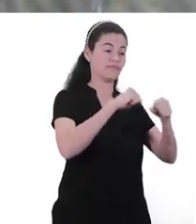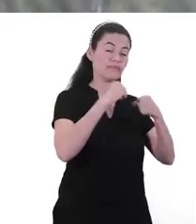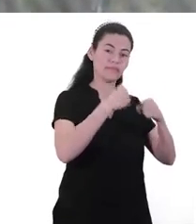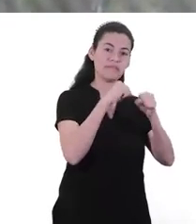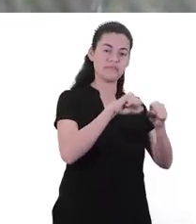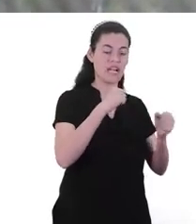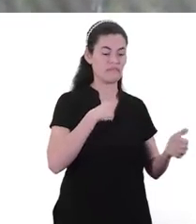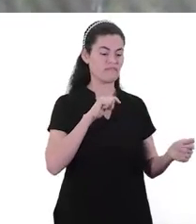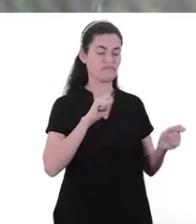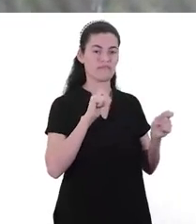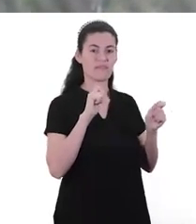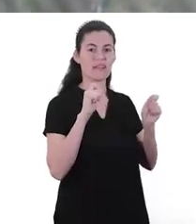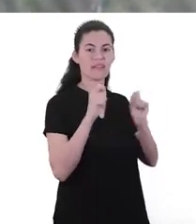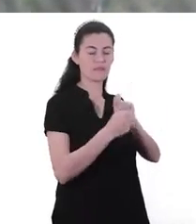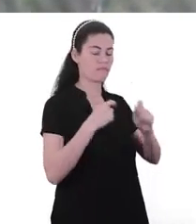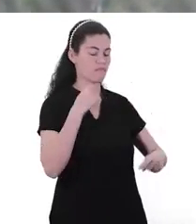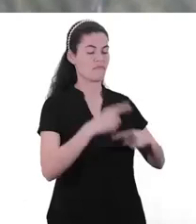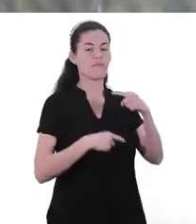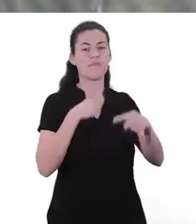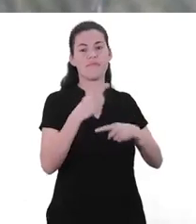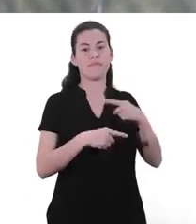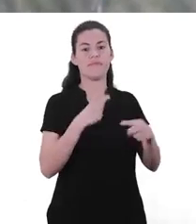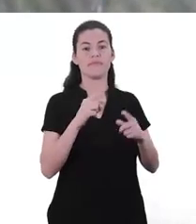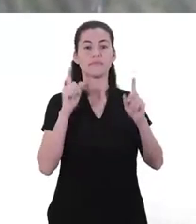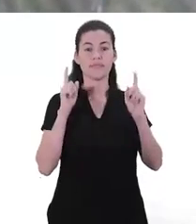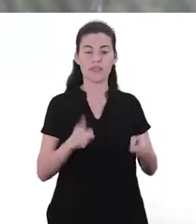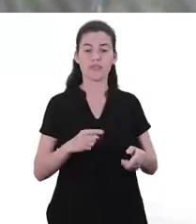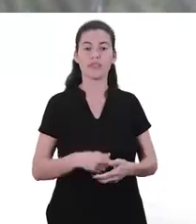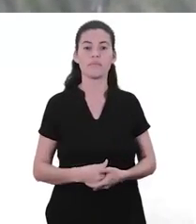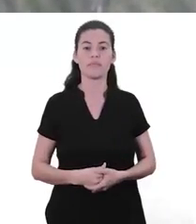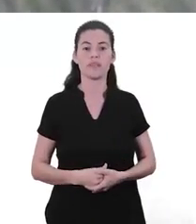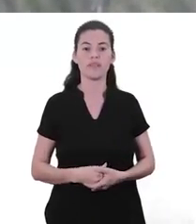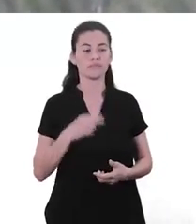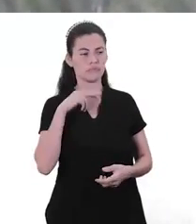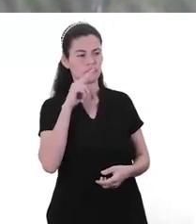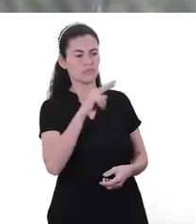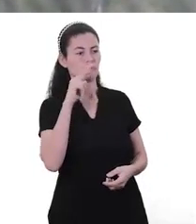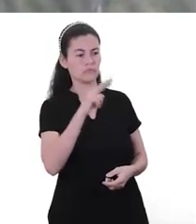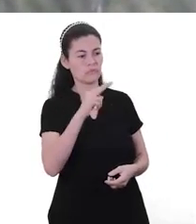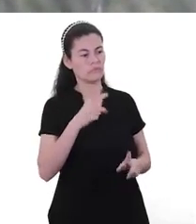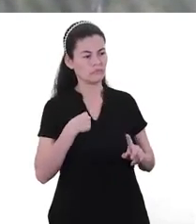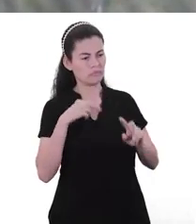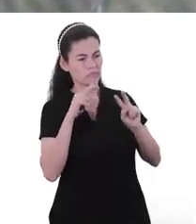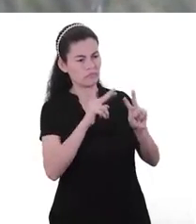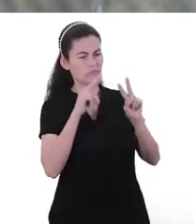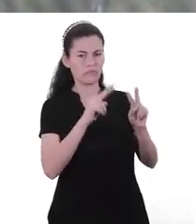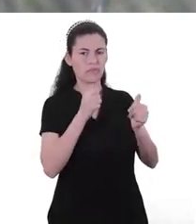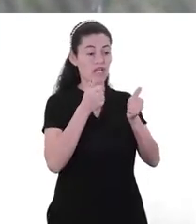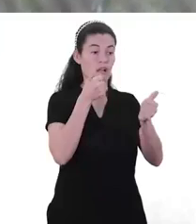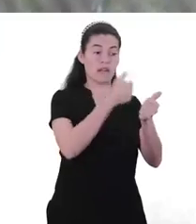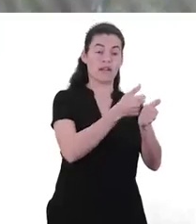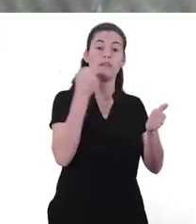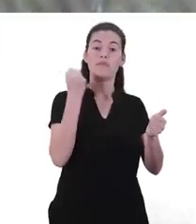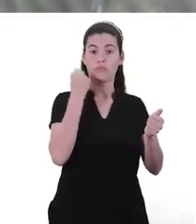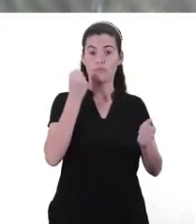notas esa transformación. Y viendo también, a veces haciendo una observación nomás, o a veces acompañando, es importante también acompañar